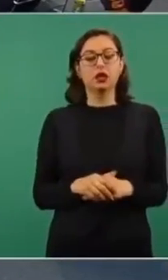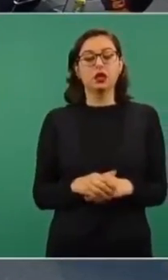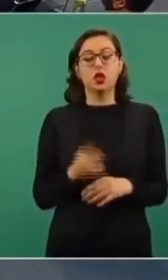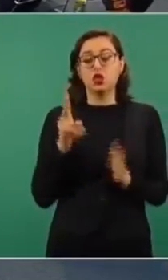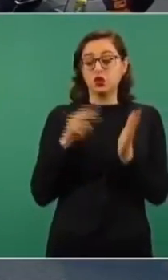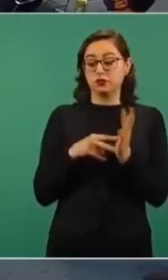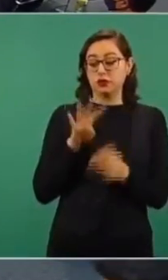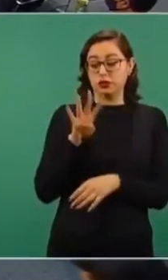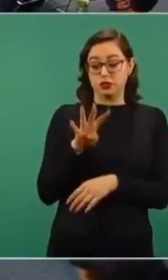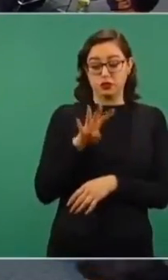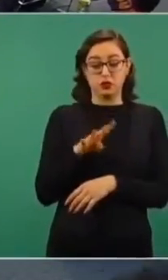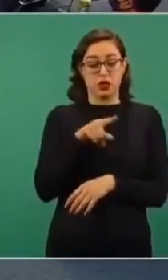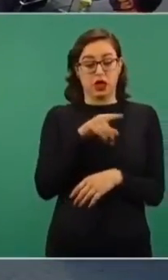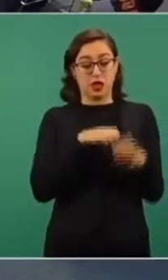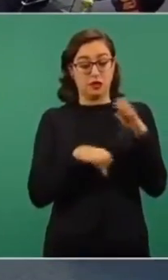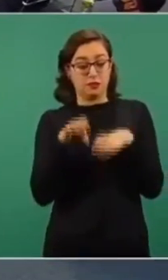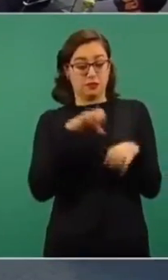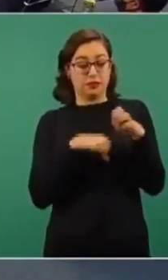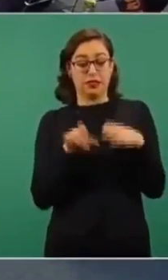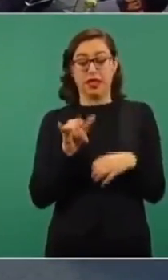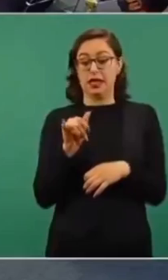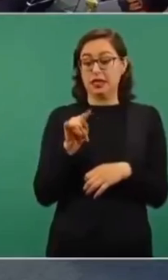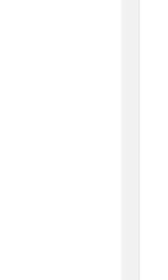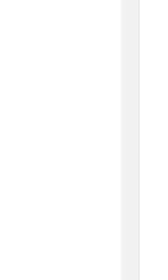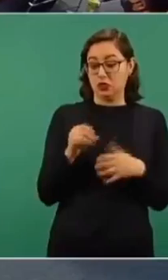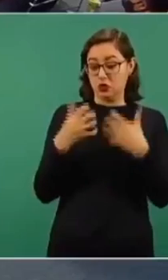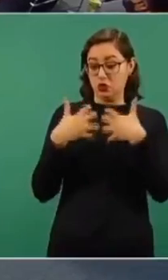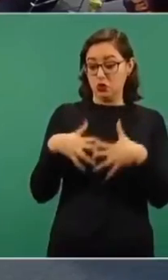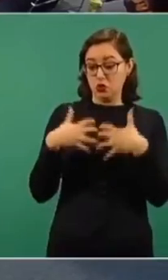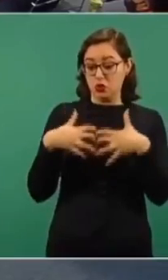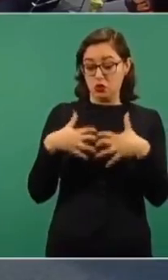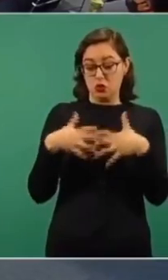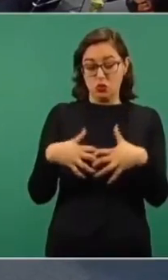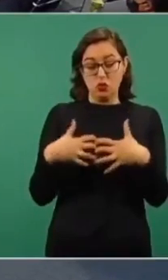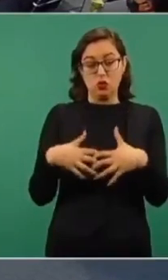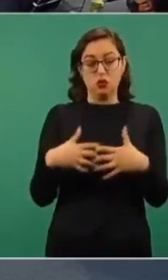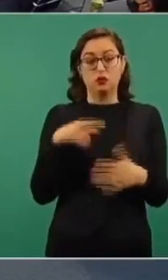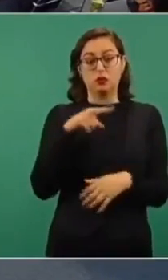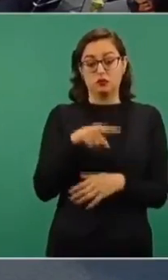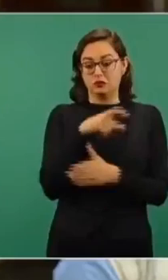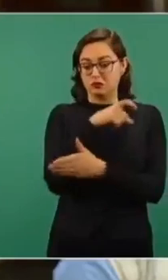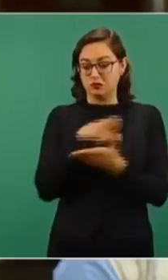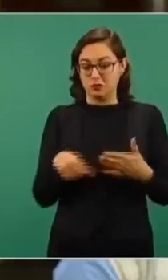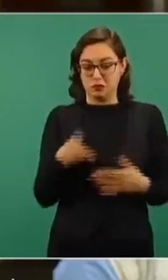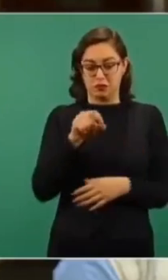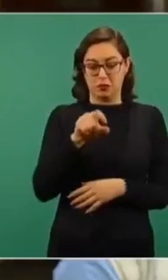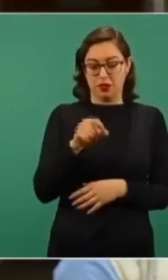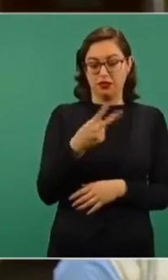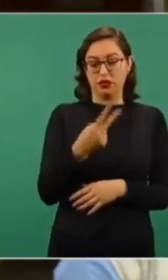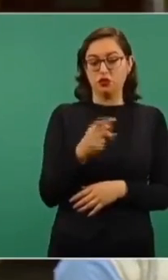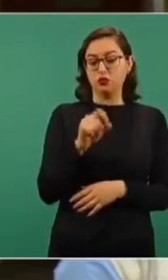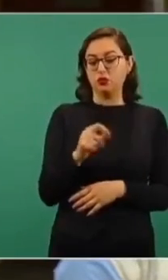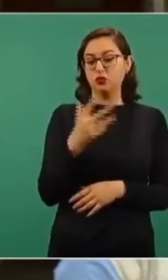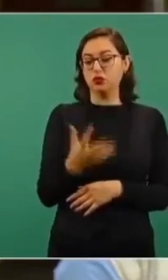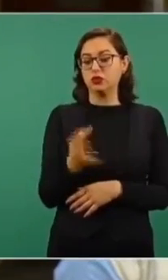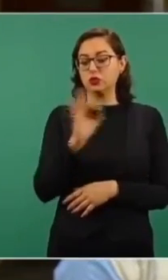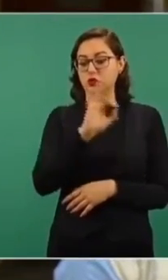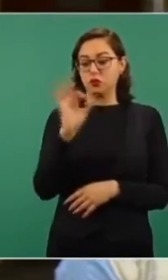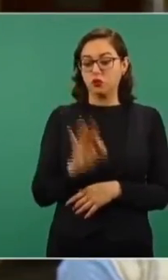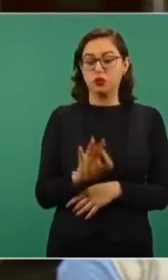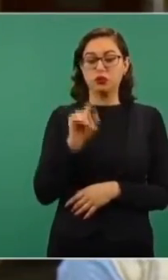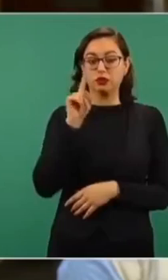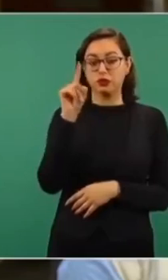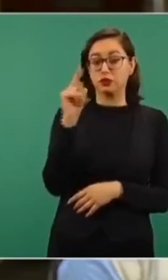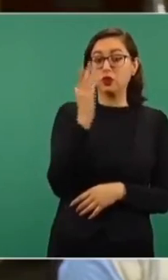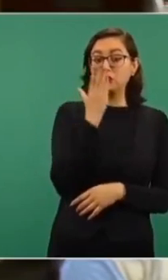la mayor productora del mundo de litio, adquirió el 22.5% del proyecto Sonora